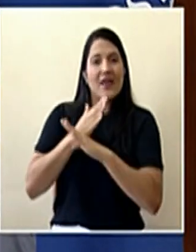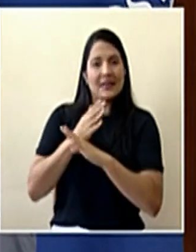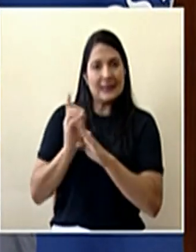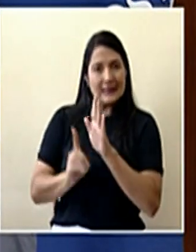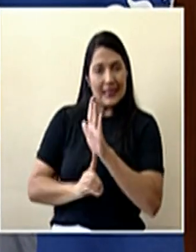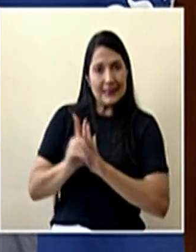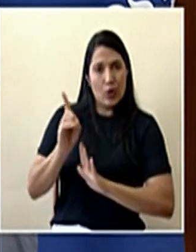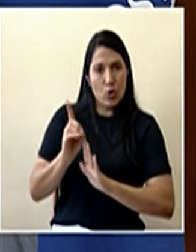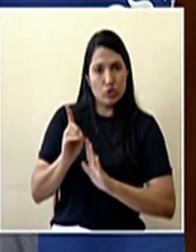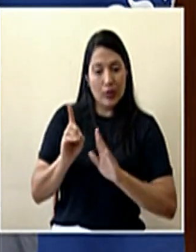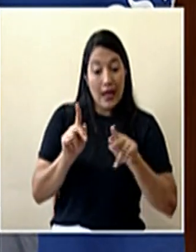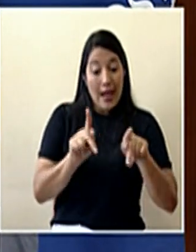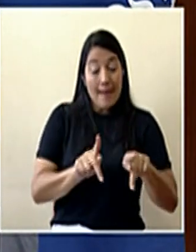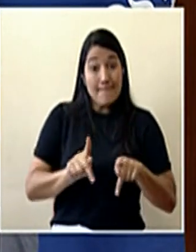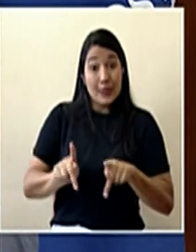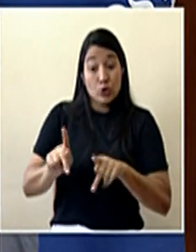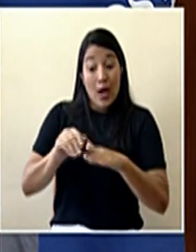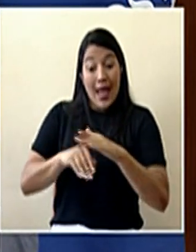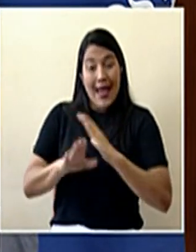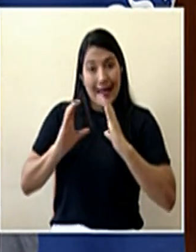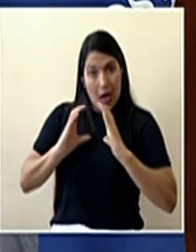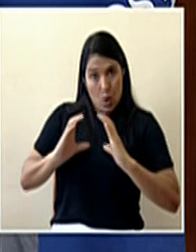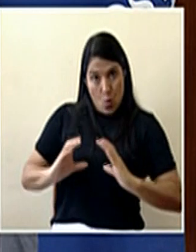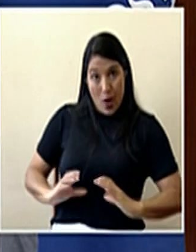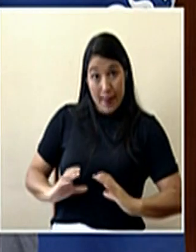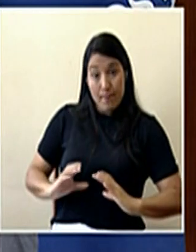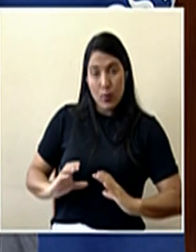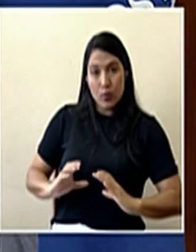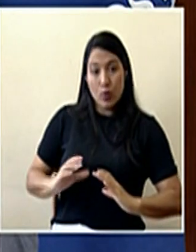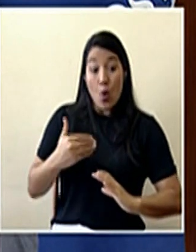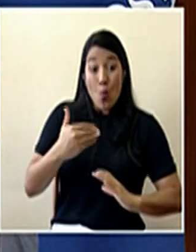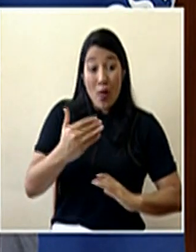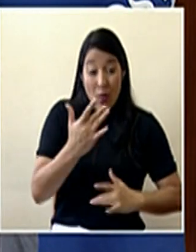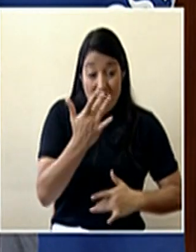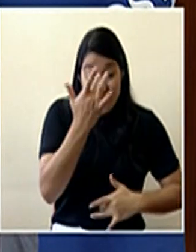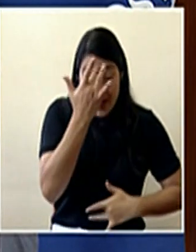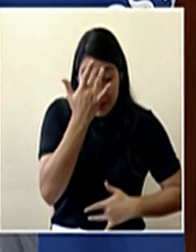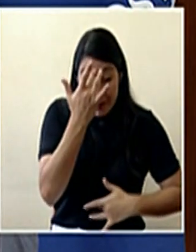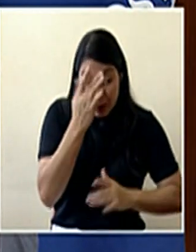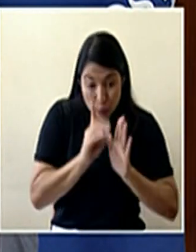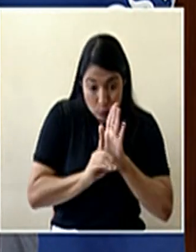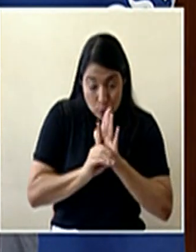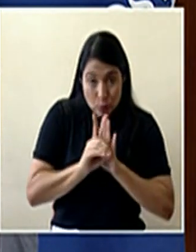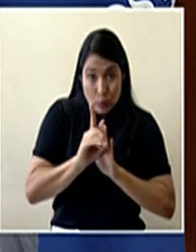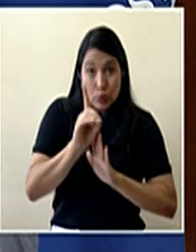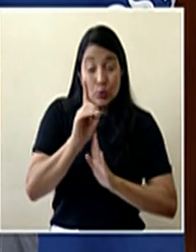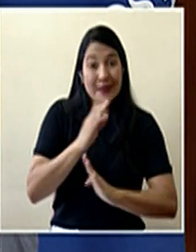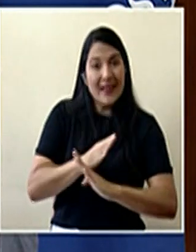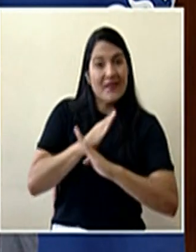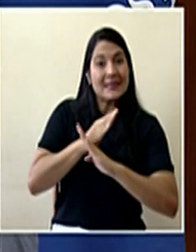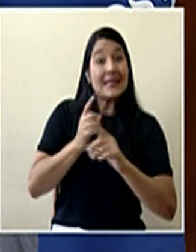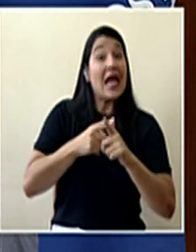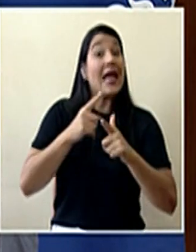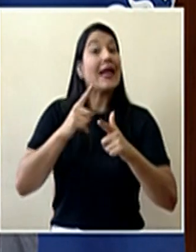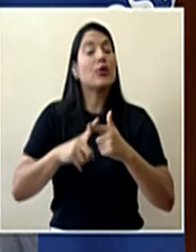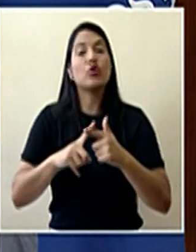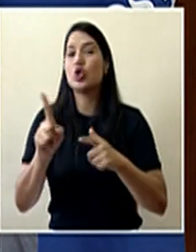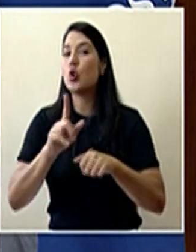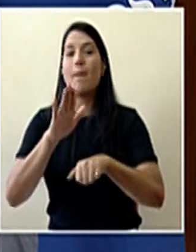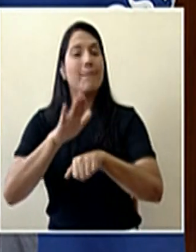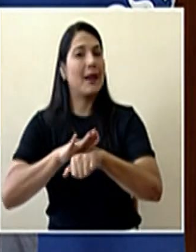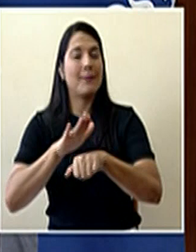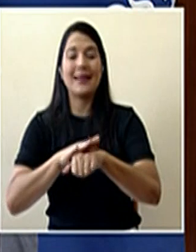las defensas que se desarrollan específicas contra el virus, no permiten que una persona se infecte de manera